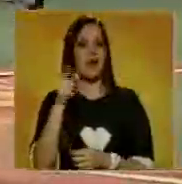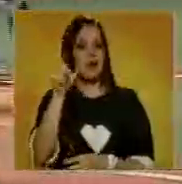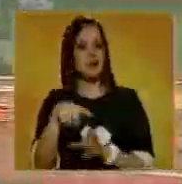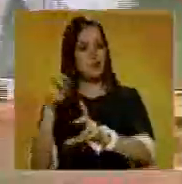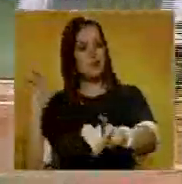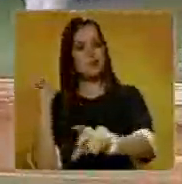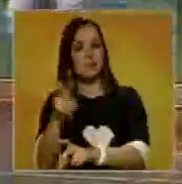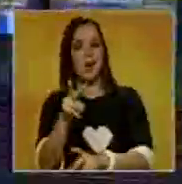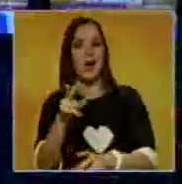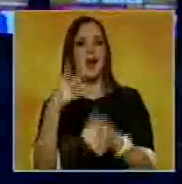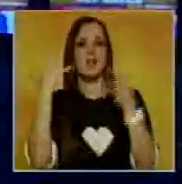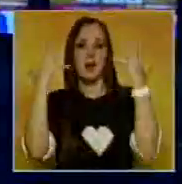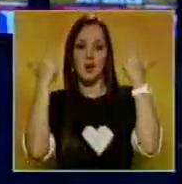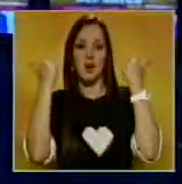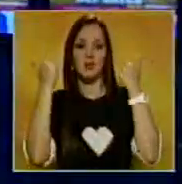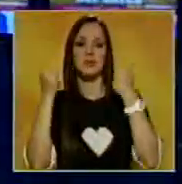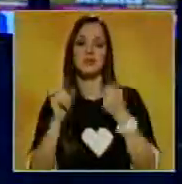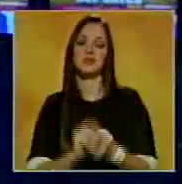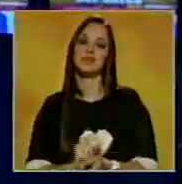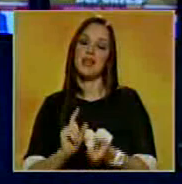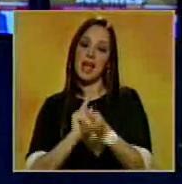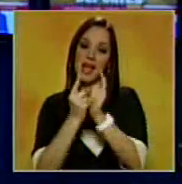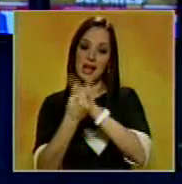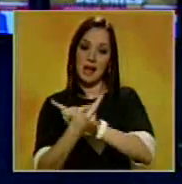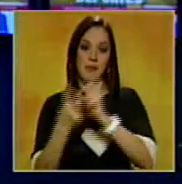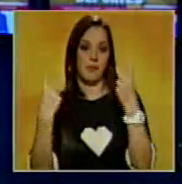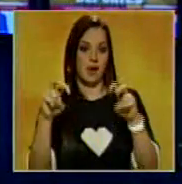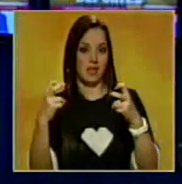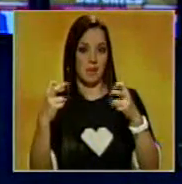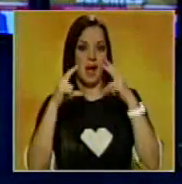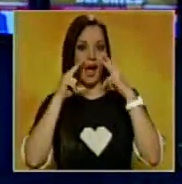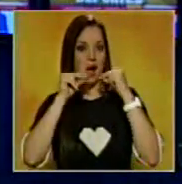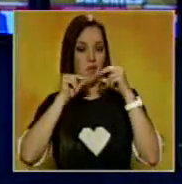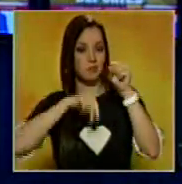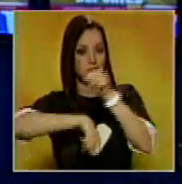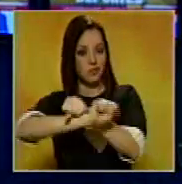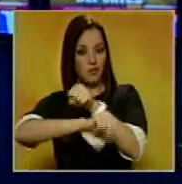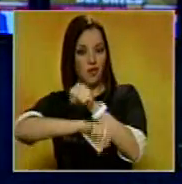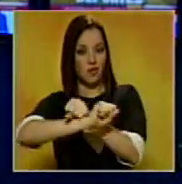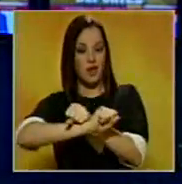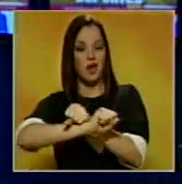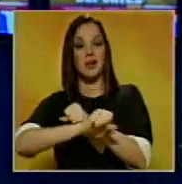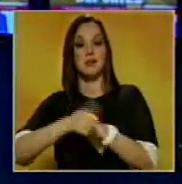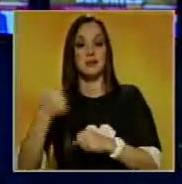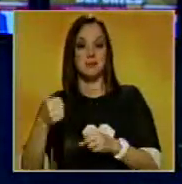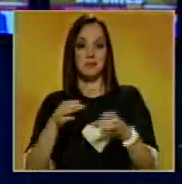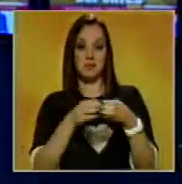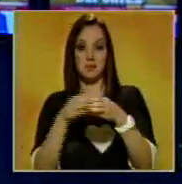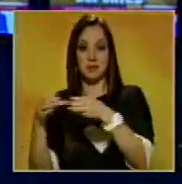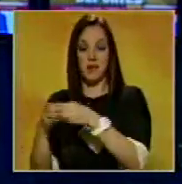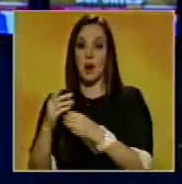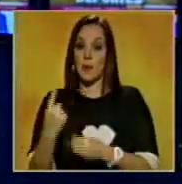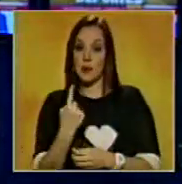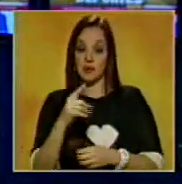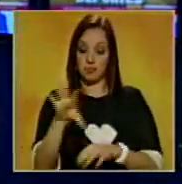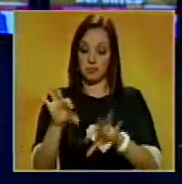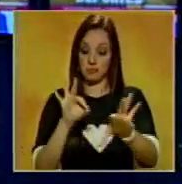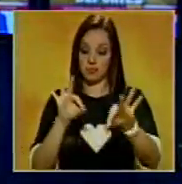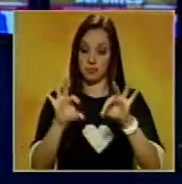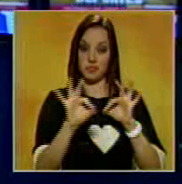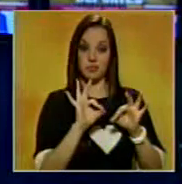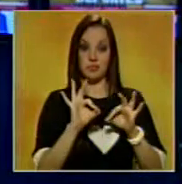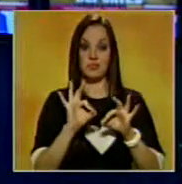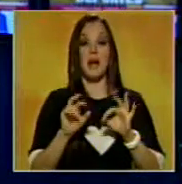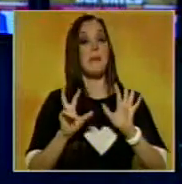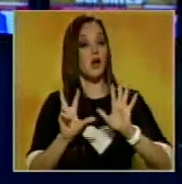5-1 con ponche. Cambiamos de tema y hablamos de fútbol porque el Real Madrid y el Manchester City se convirtieron en los primeros equipos clasificados a los